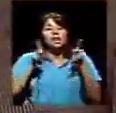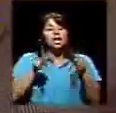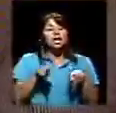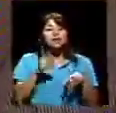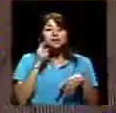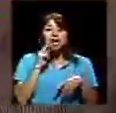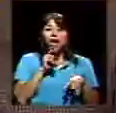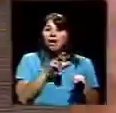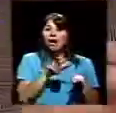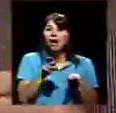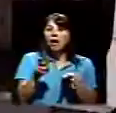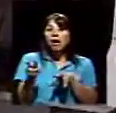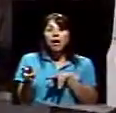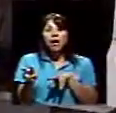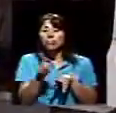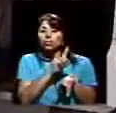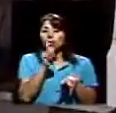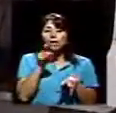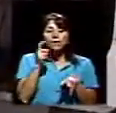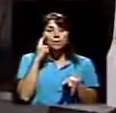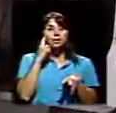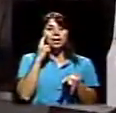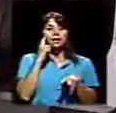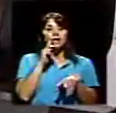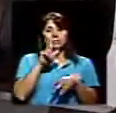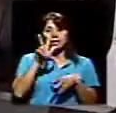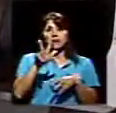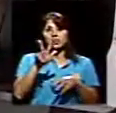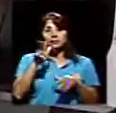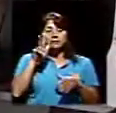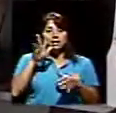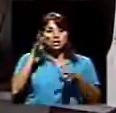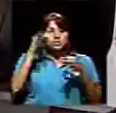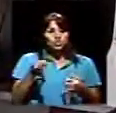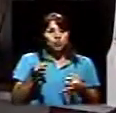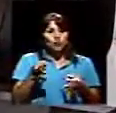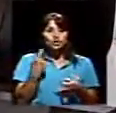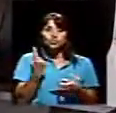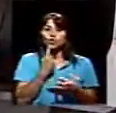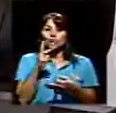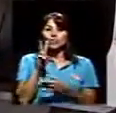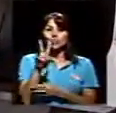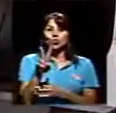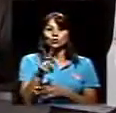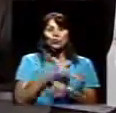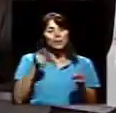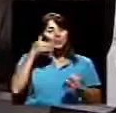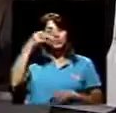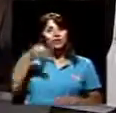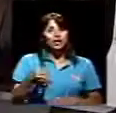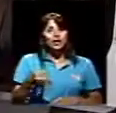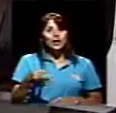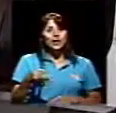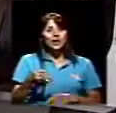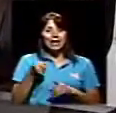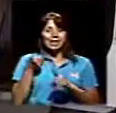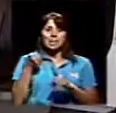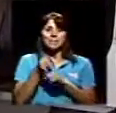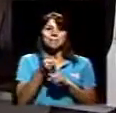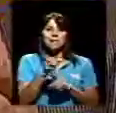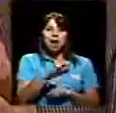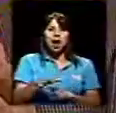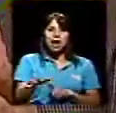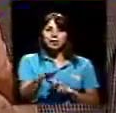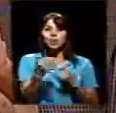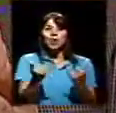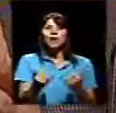hacer tres decisiones y no solamente dos. Pero creo que el impacto mayor de momento ha sido en el seno de los partidos. Y